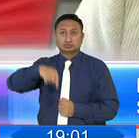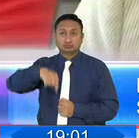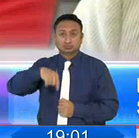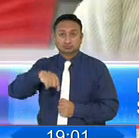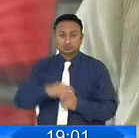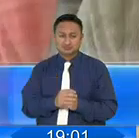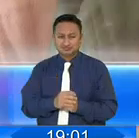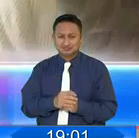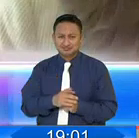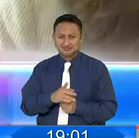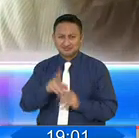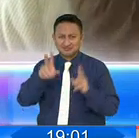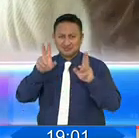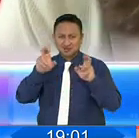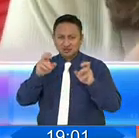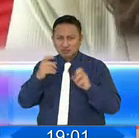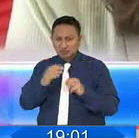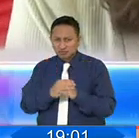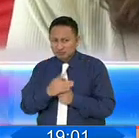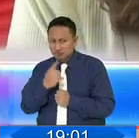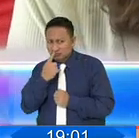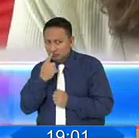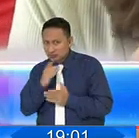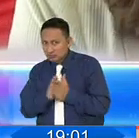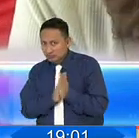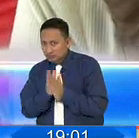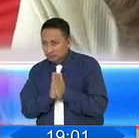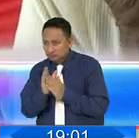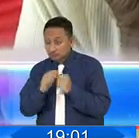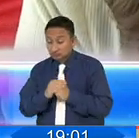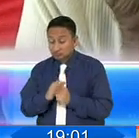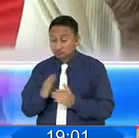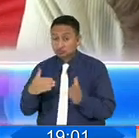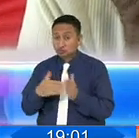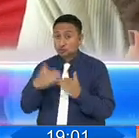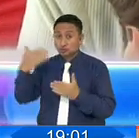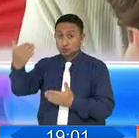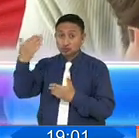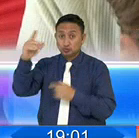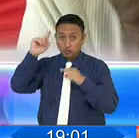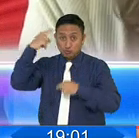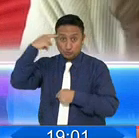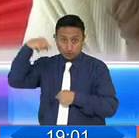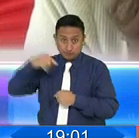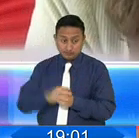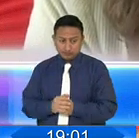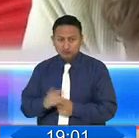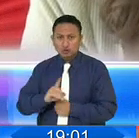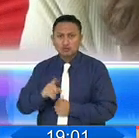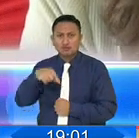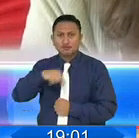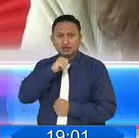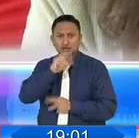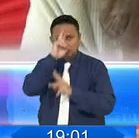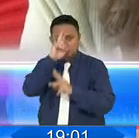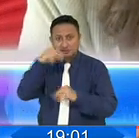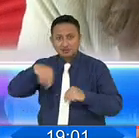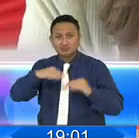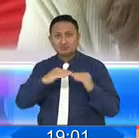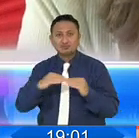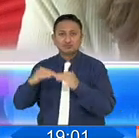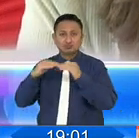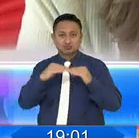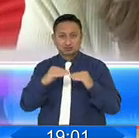inconfesables detrás de esto, un intento no solamente contra el poder político de turno, sino contra la institucionalidad democrática, contra